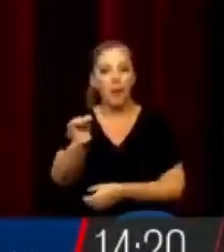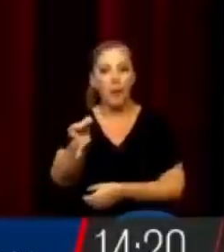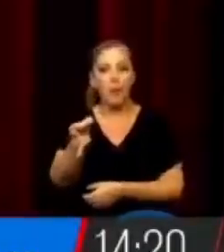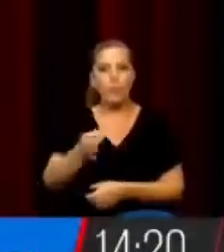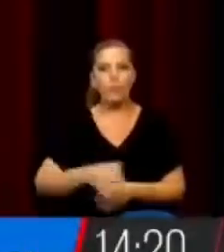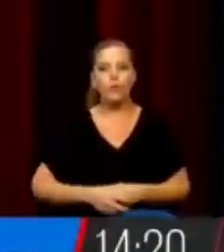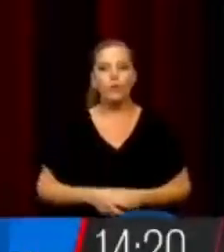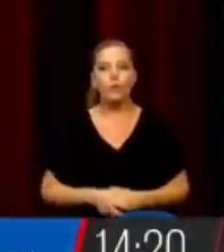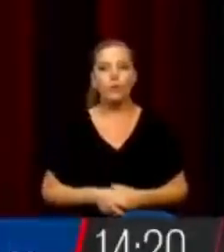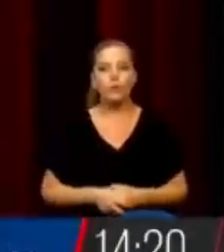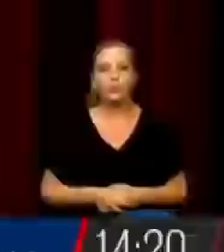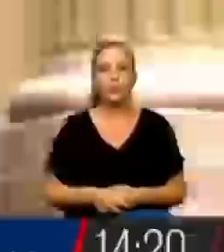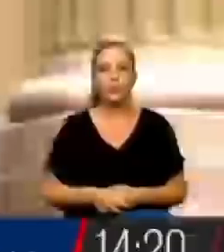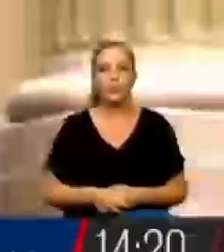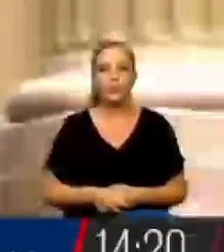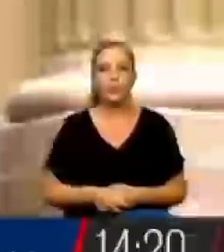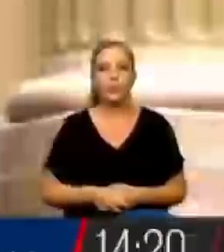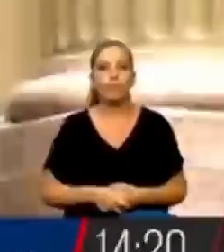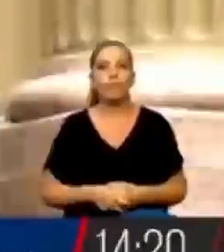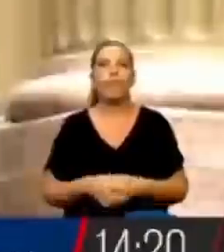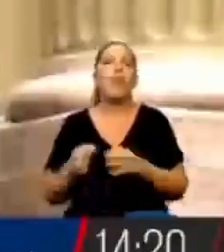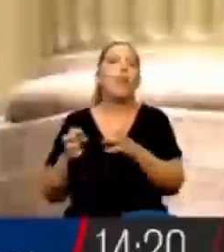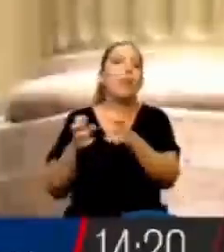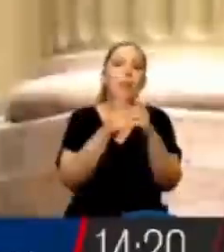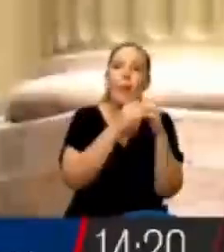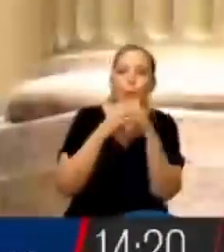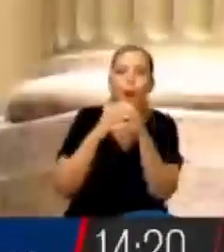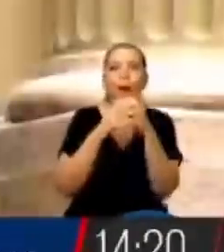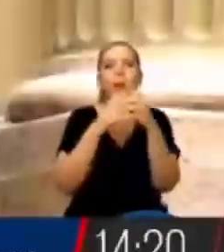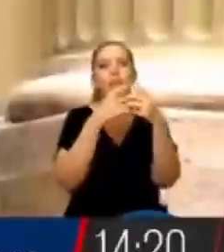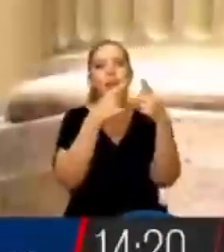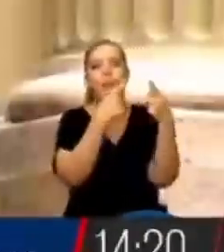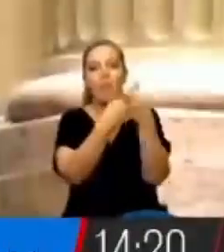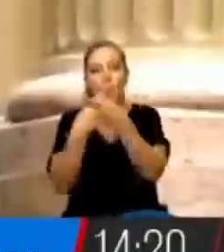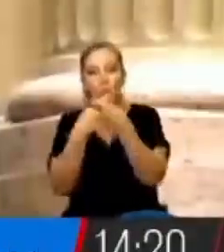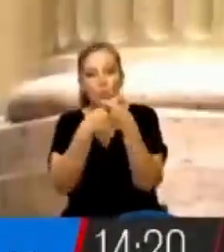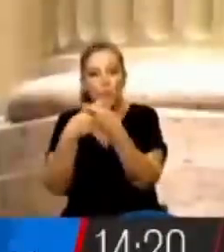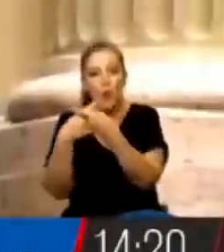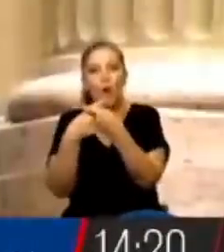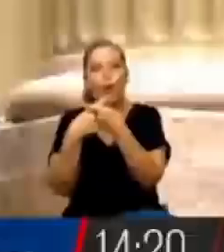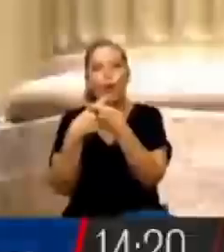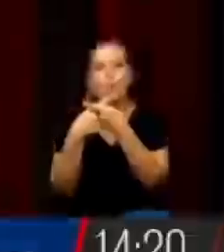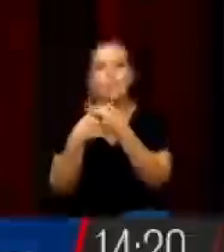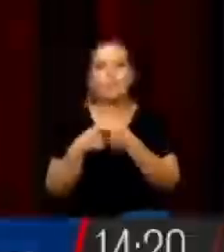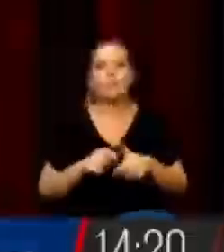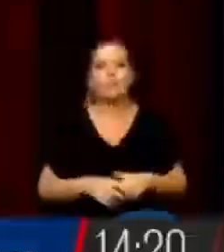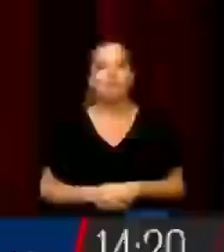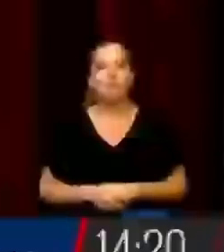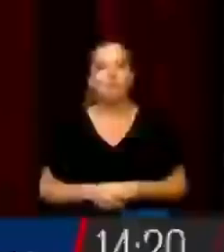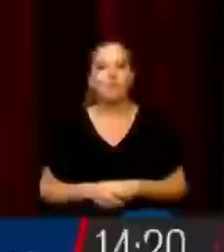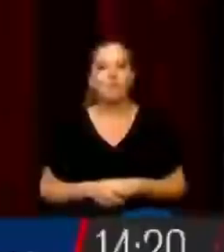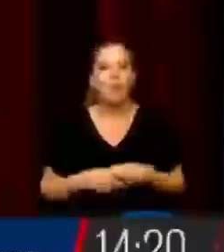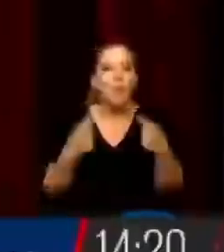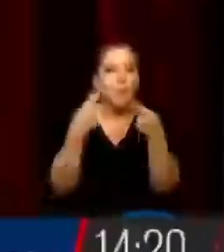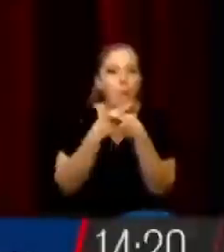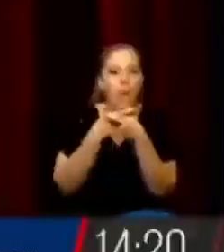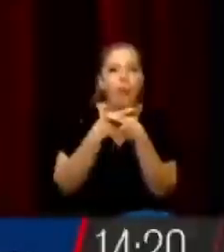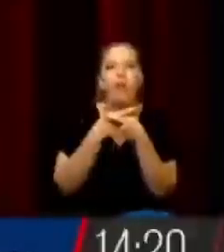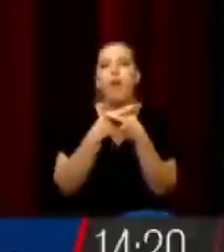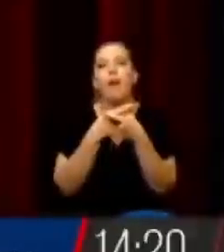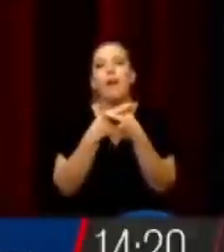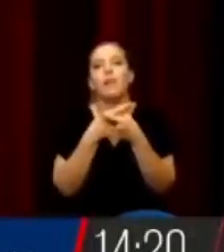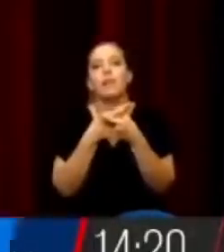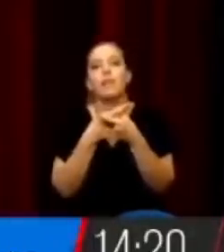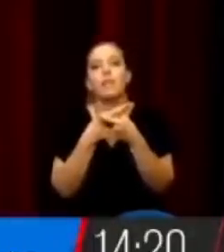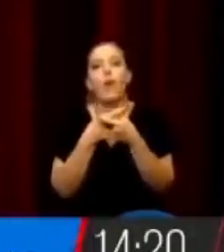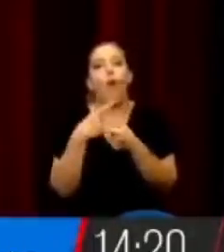allá de nuestros debates, de nuestras discusiones, de nuestras peleas y de